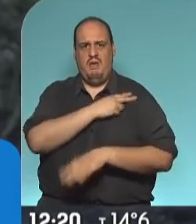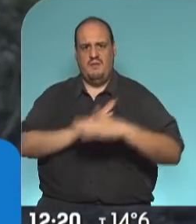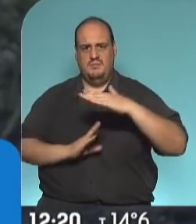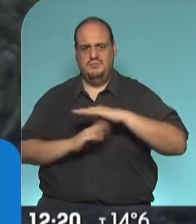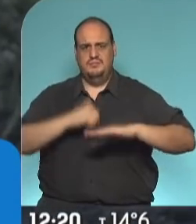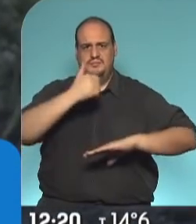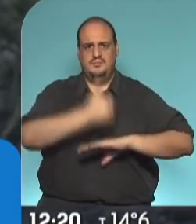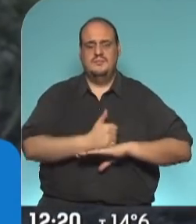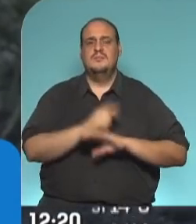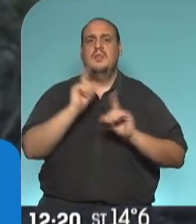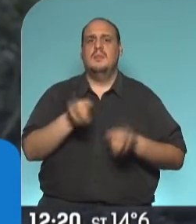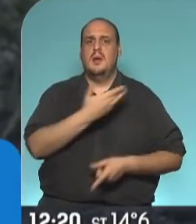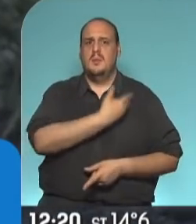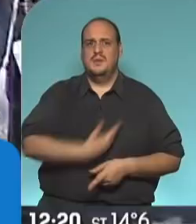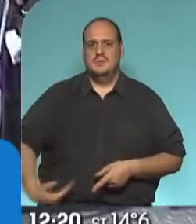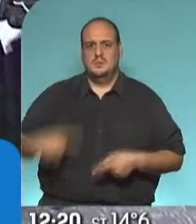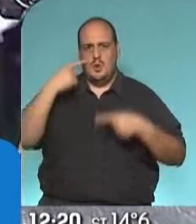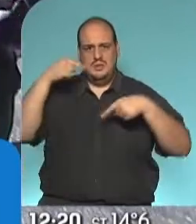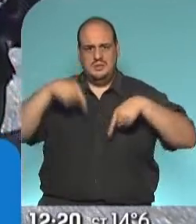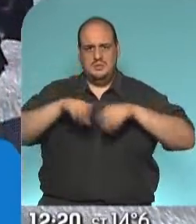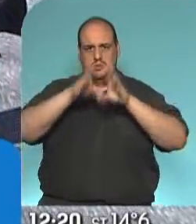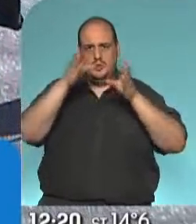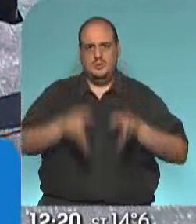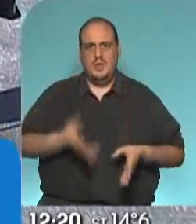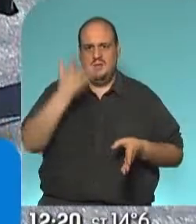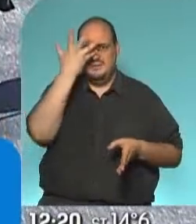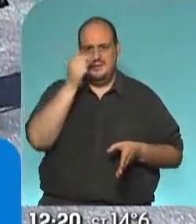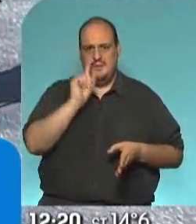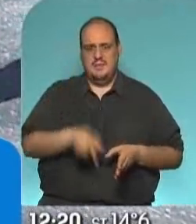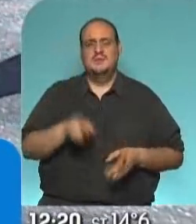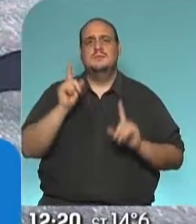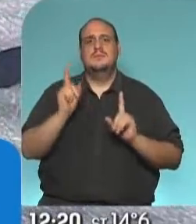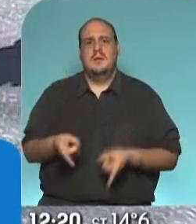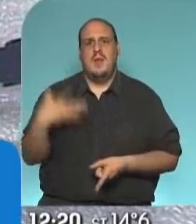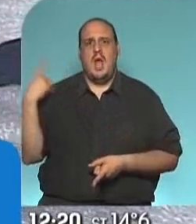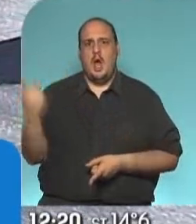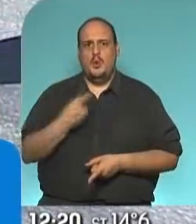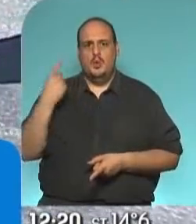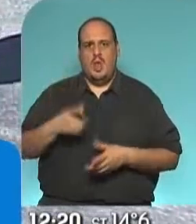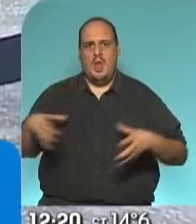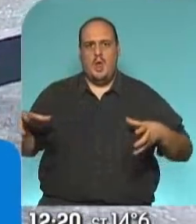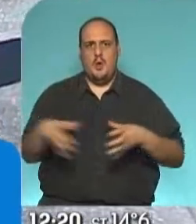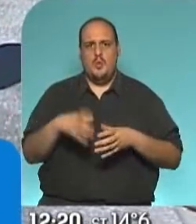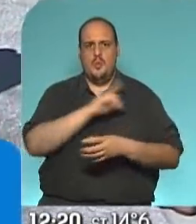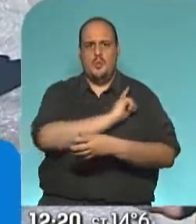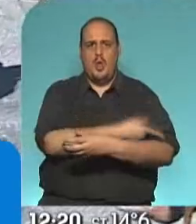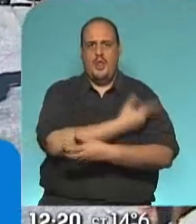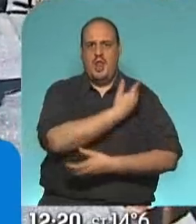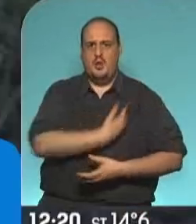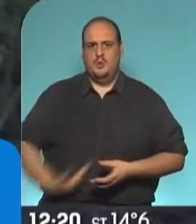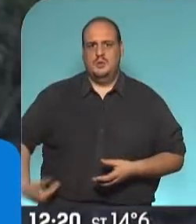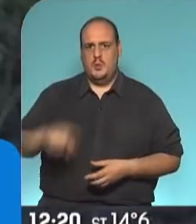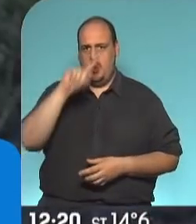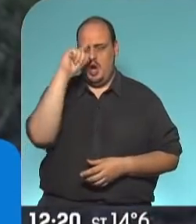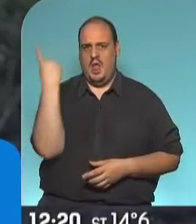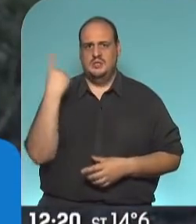señor presidente del Instituto Nacional Sanmartiniano y autoridades del Poder Ejecutivo Nacional.